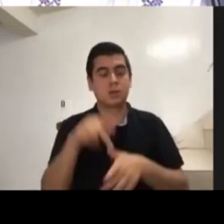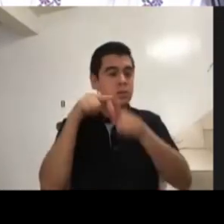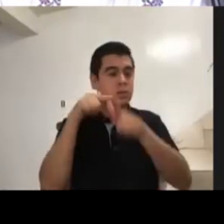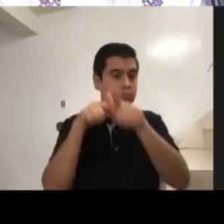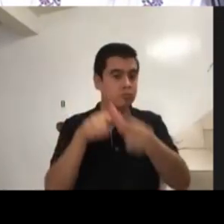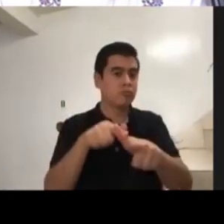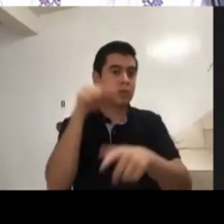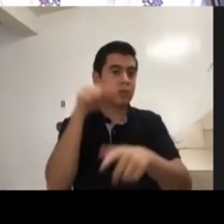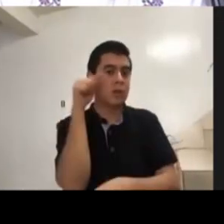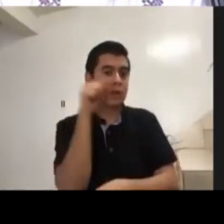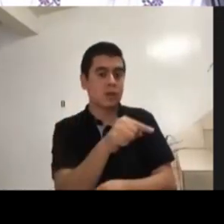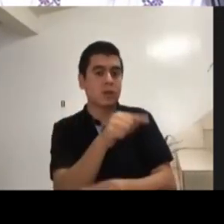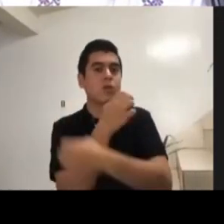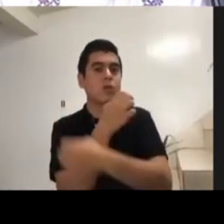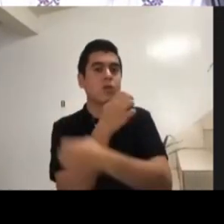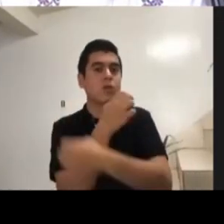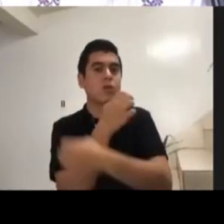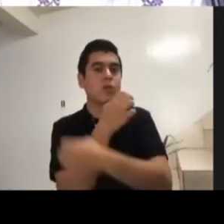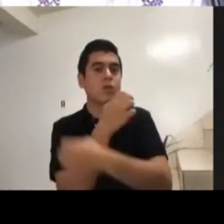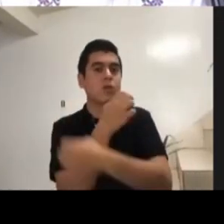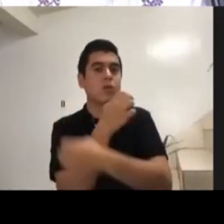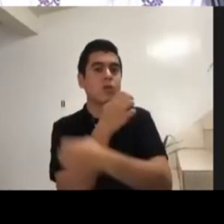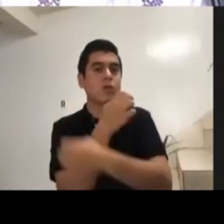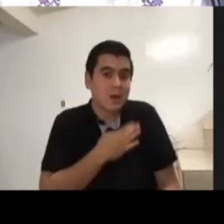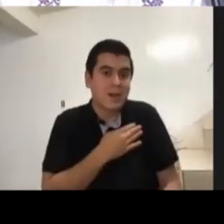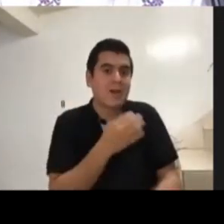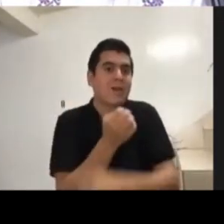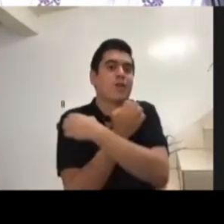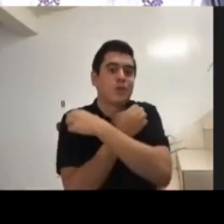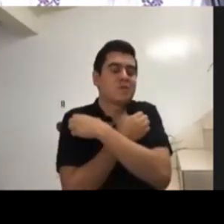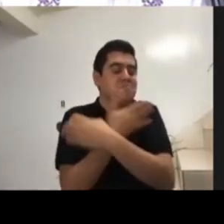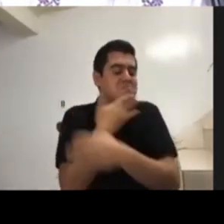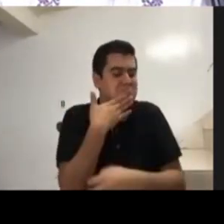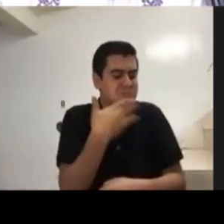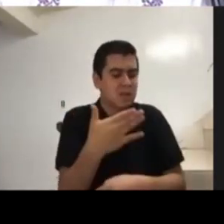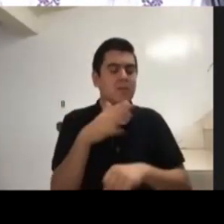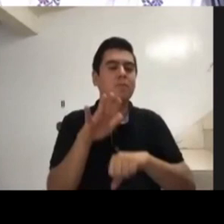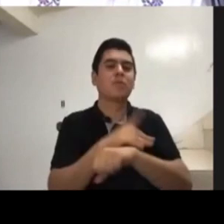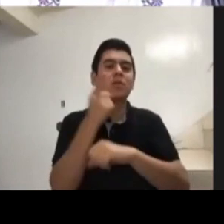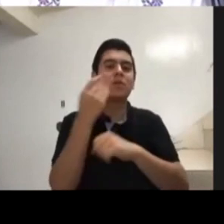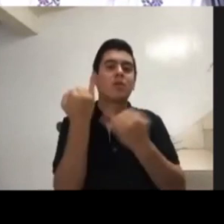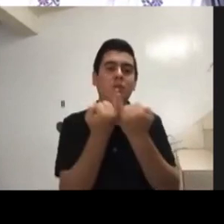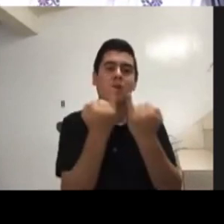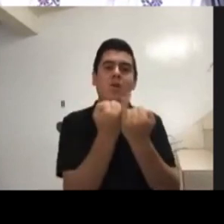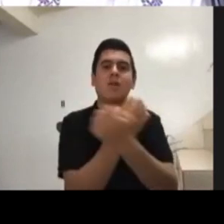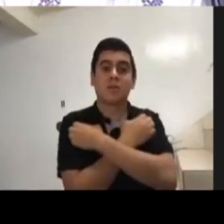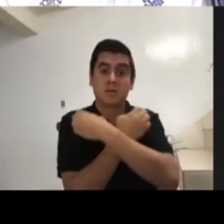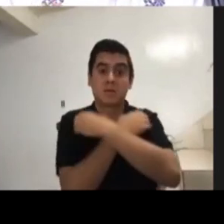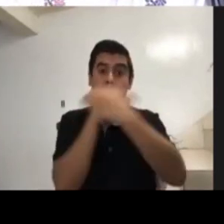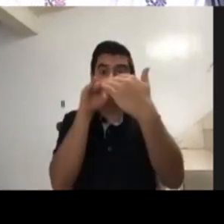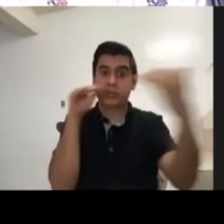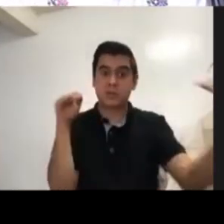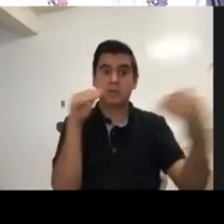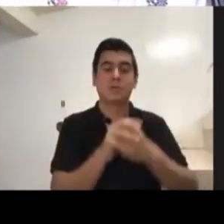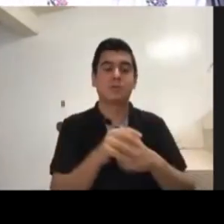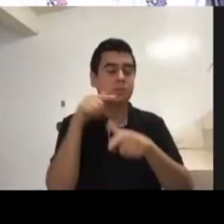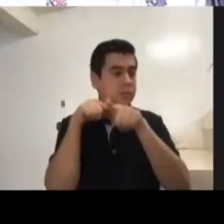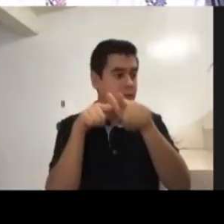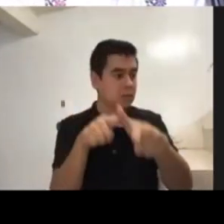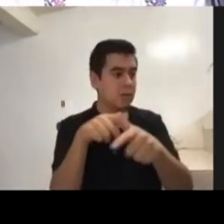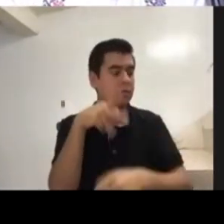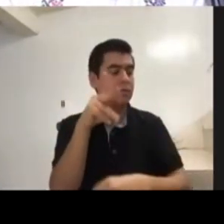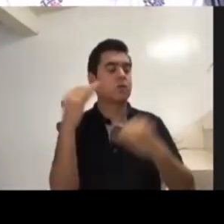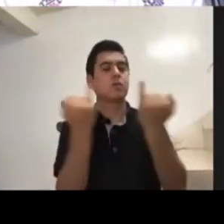sea relativamente pareja. Y esta parejura, pues se debe ver sobre todo en